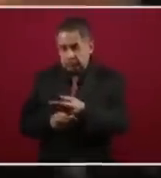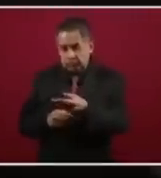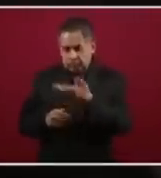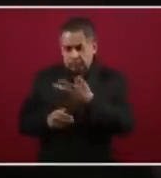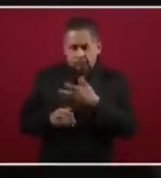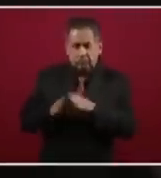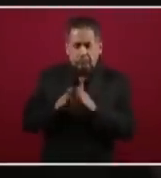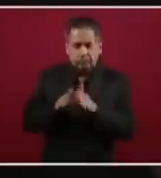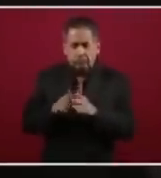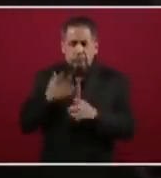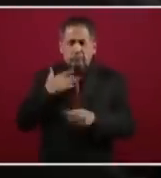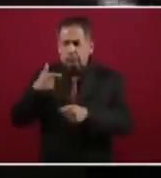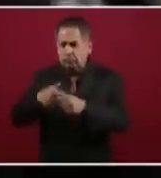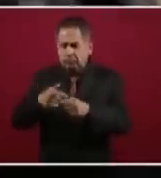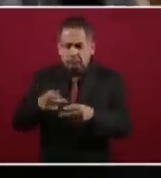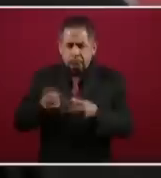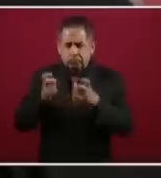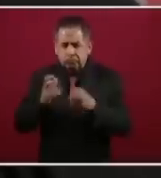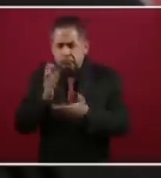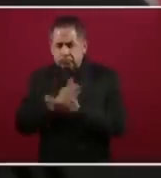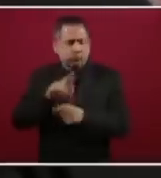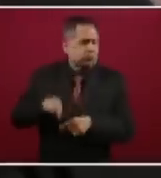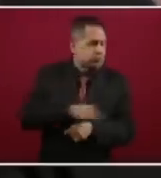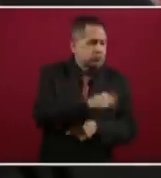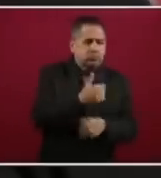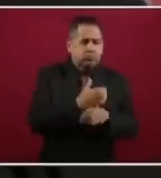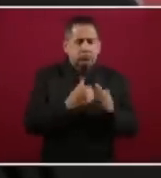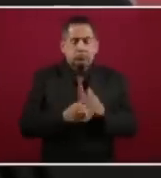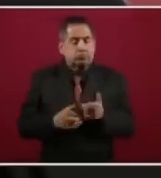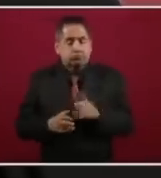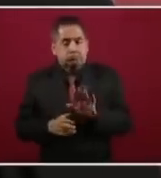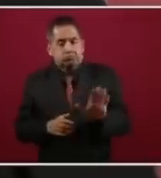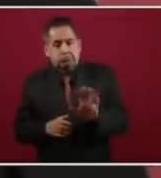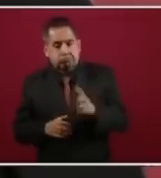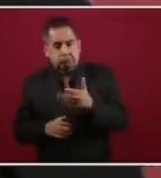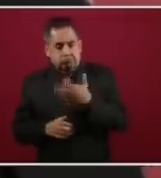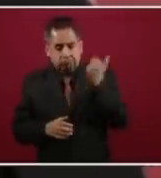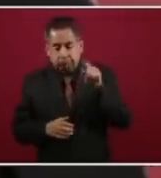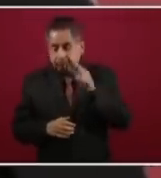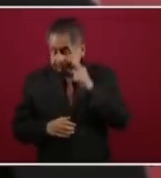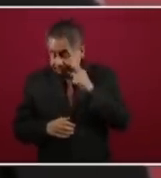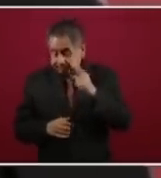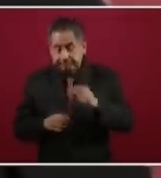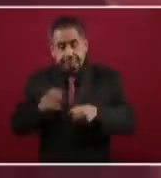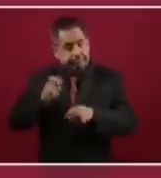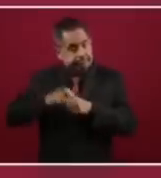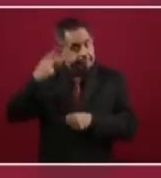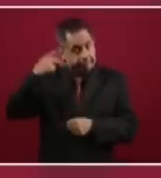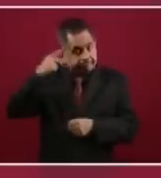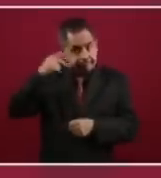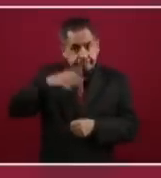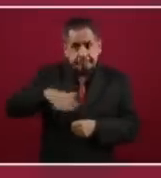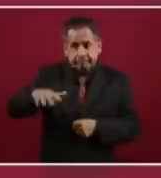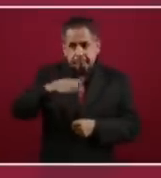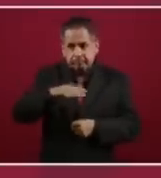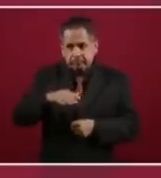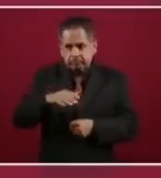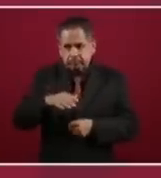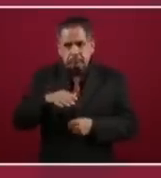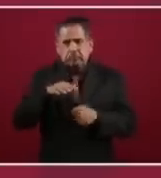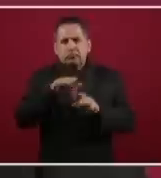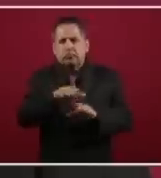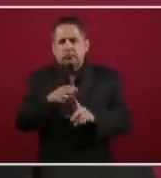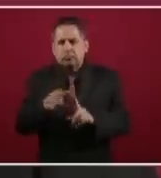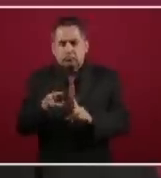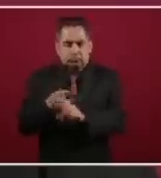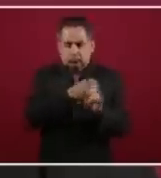de un delito a otro? No, lo que está pasando en Puebla, no en el caso del secuestro,